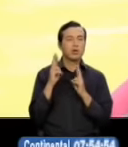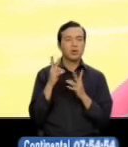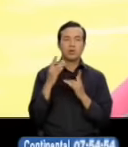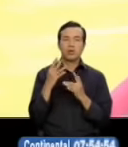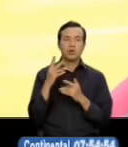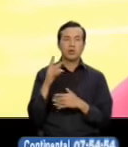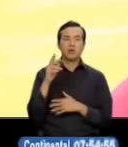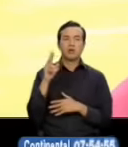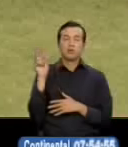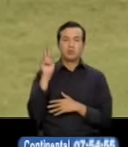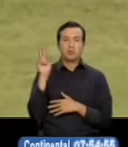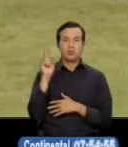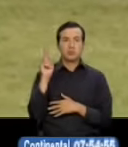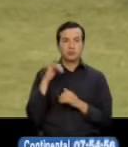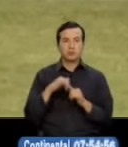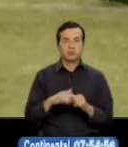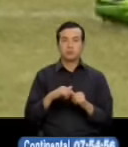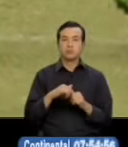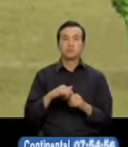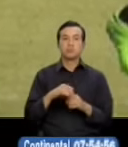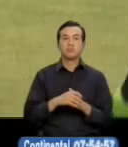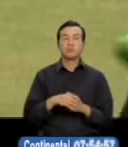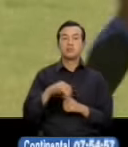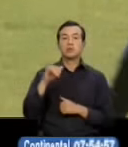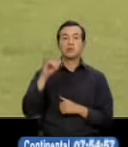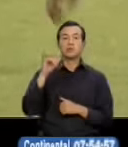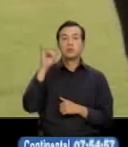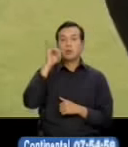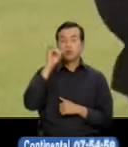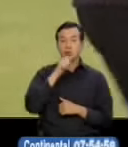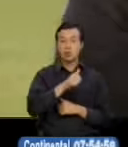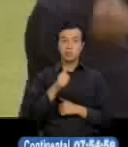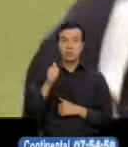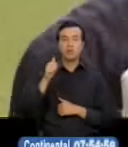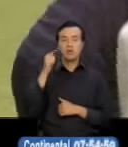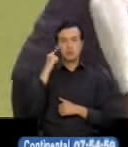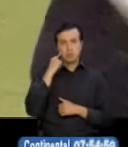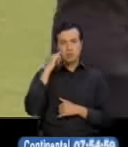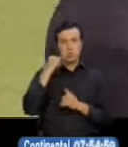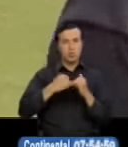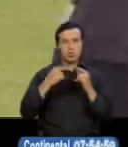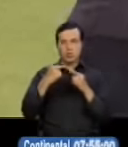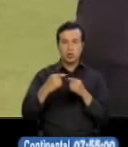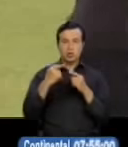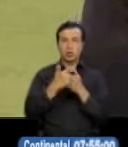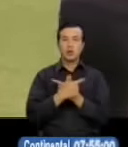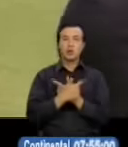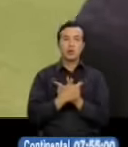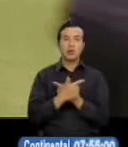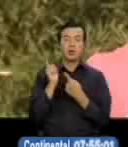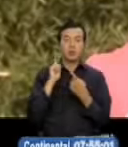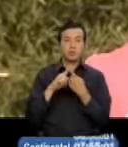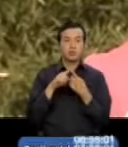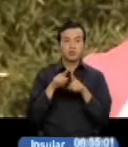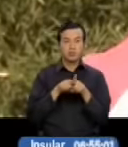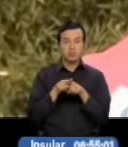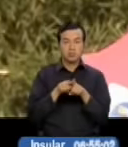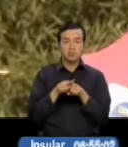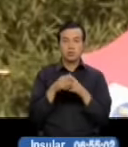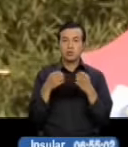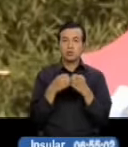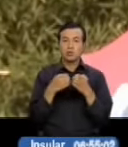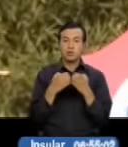viernes frente a un rival complicado. Los Rayados del Valle analizan detalladamente al primer finalista del campeonato. Lo ha demostrado que bueno, es un